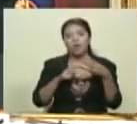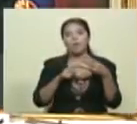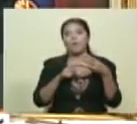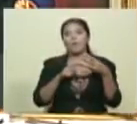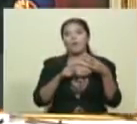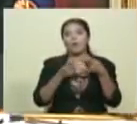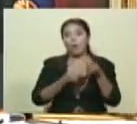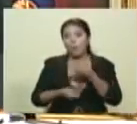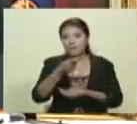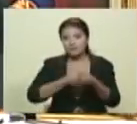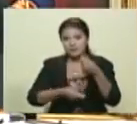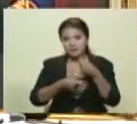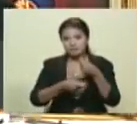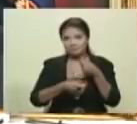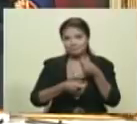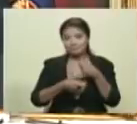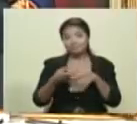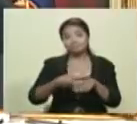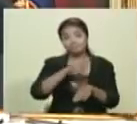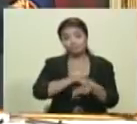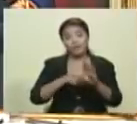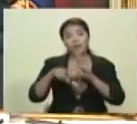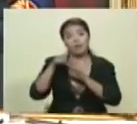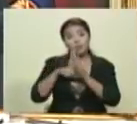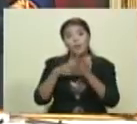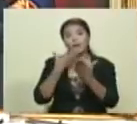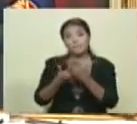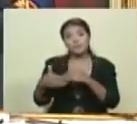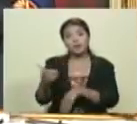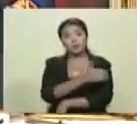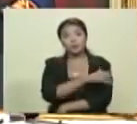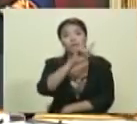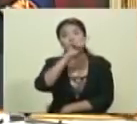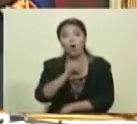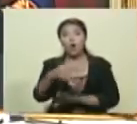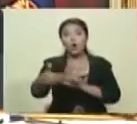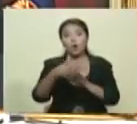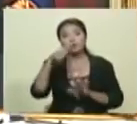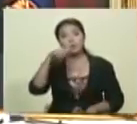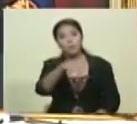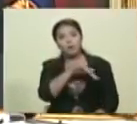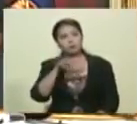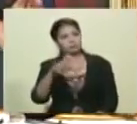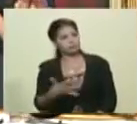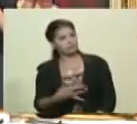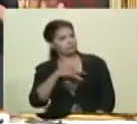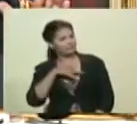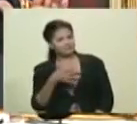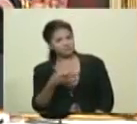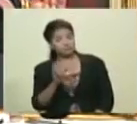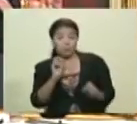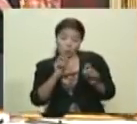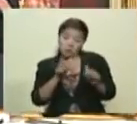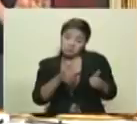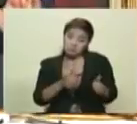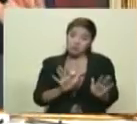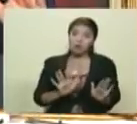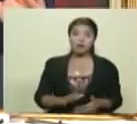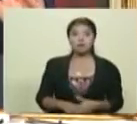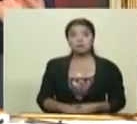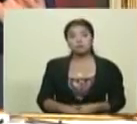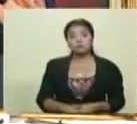embargo comercial. Las medidas que pide la oposición venezolana contra su propio país. Bueno, está bien,